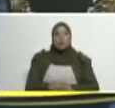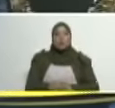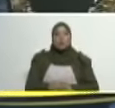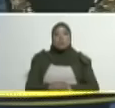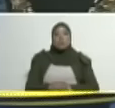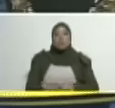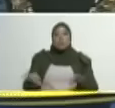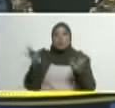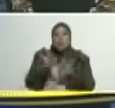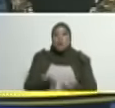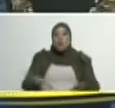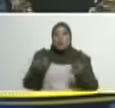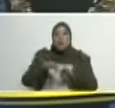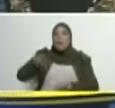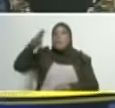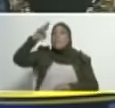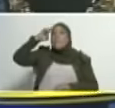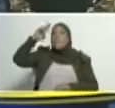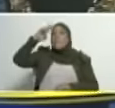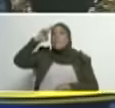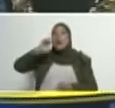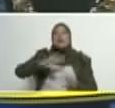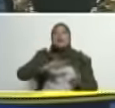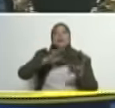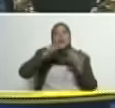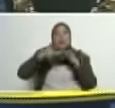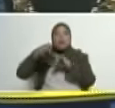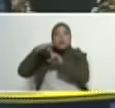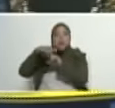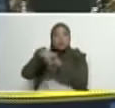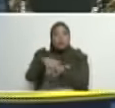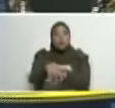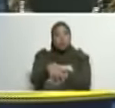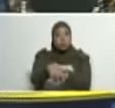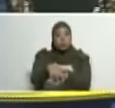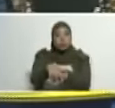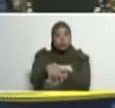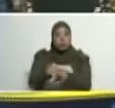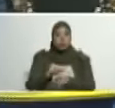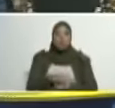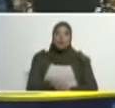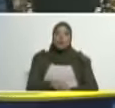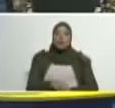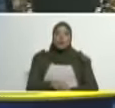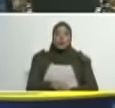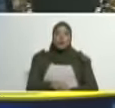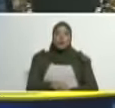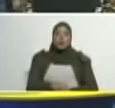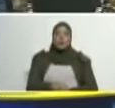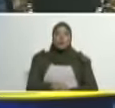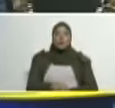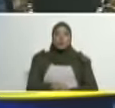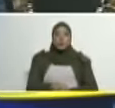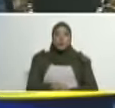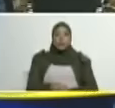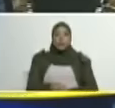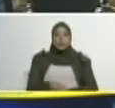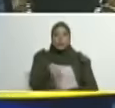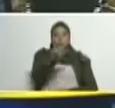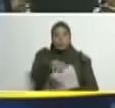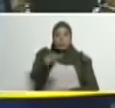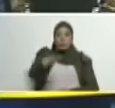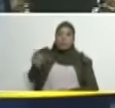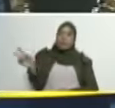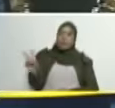que son mentes coloniales, que ofenden el gentilicio